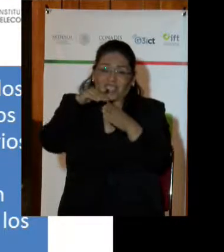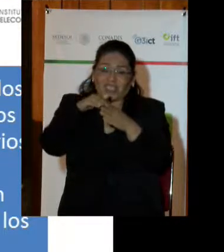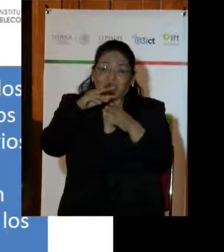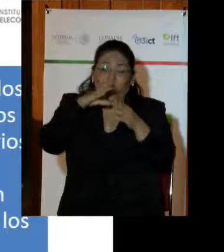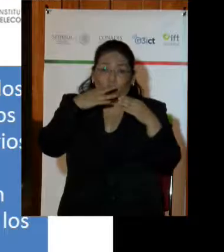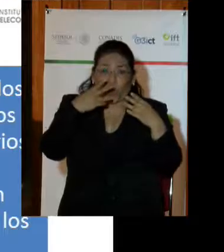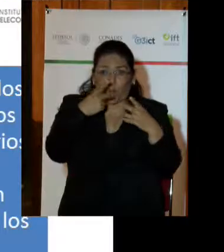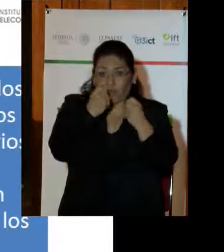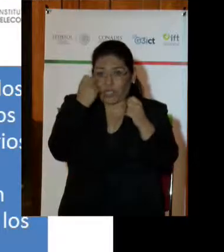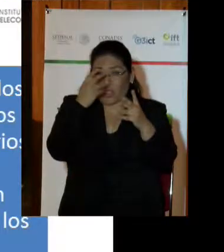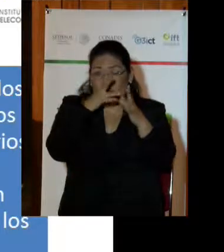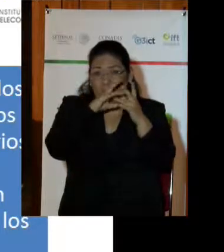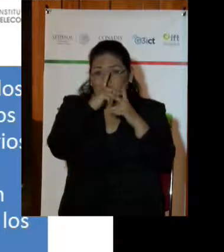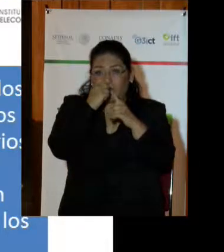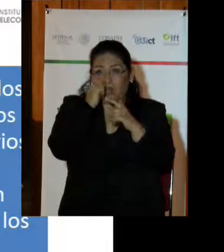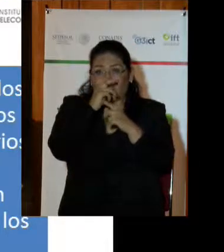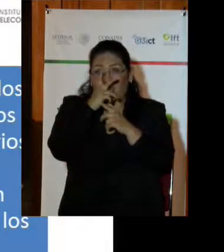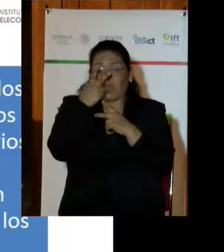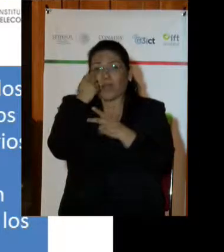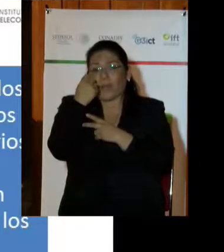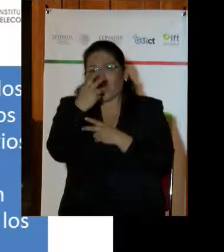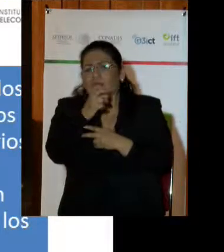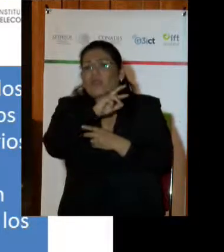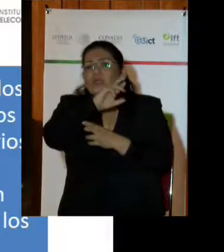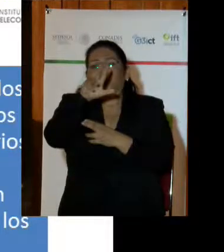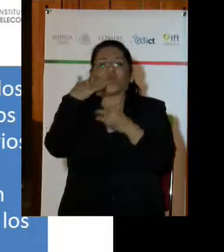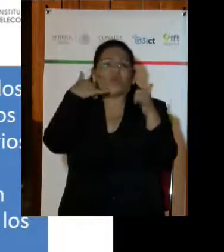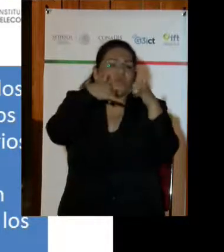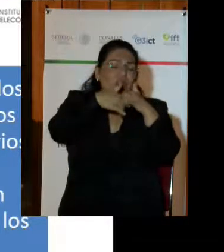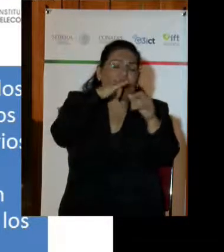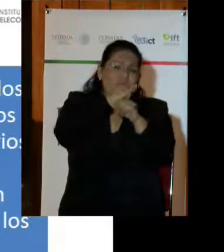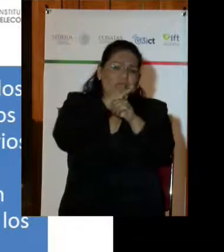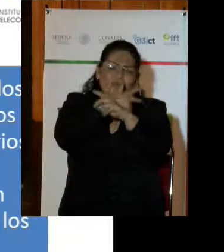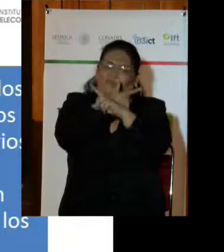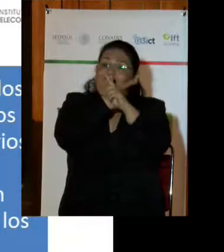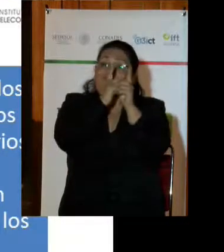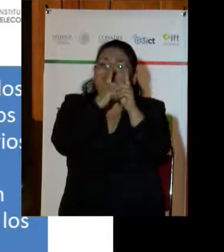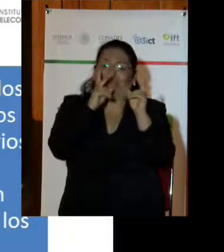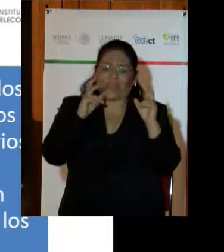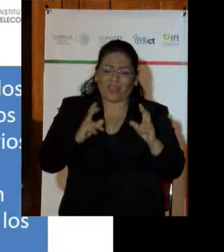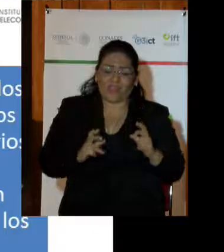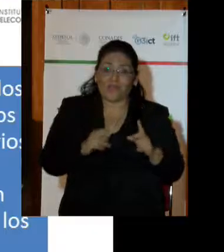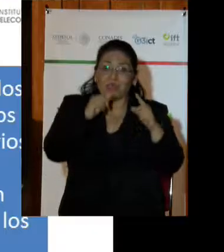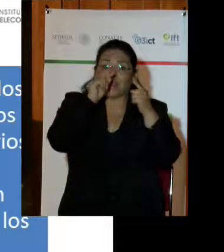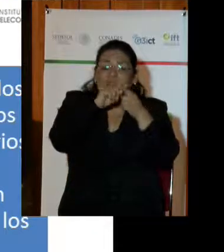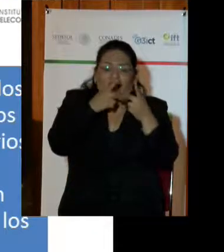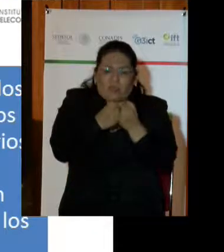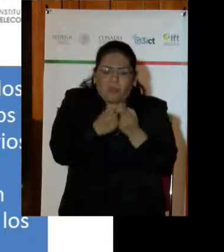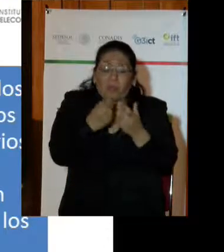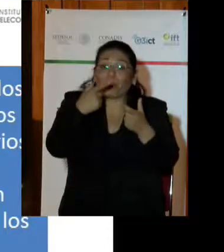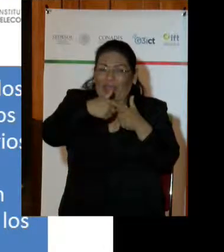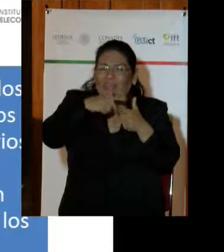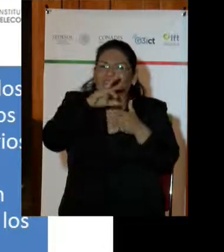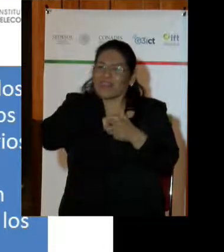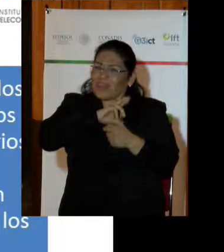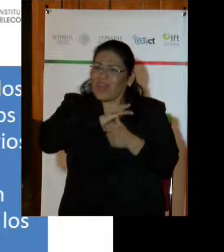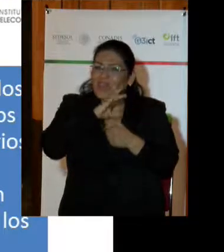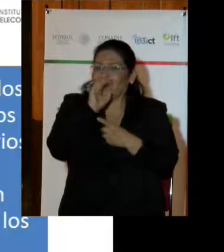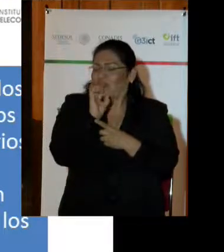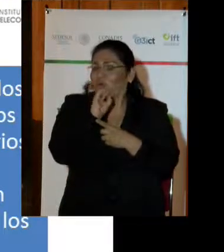servicio de telecomunicación, de televisión de paga, telefonía, internet, fija, móvil, etcétera.